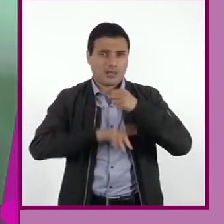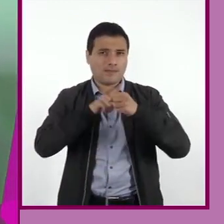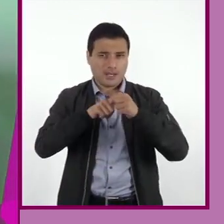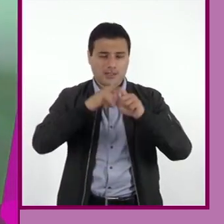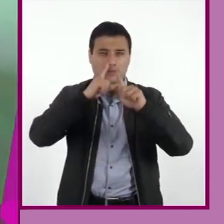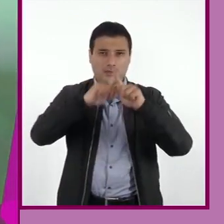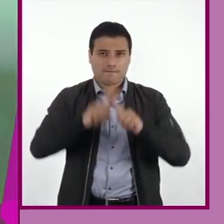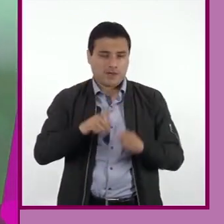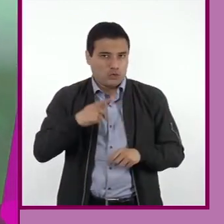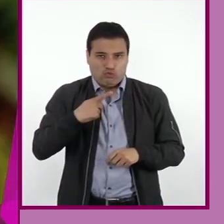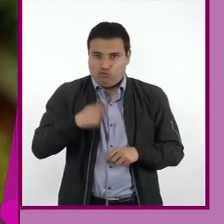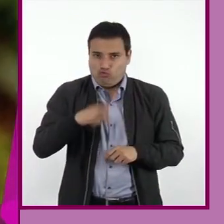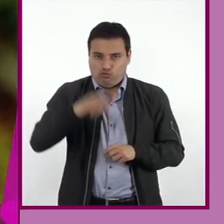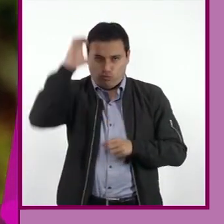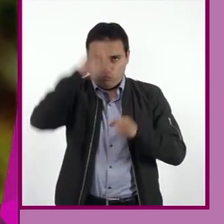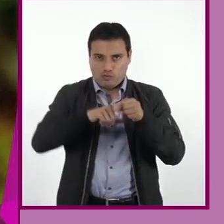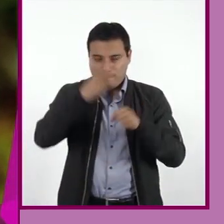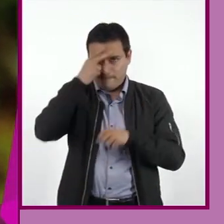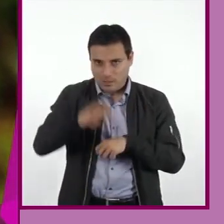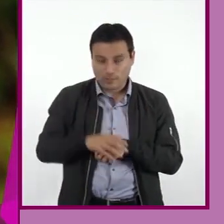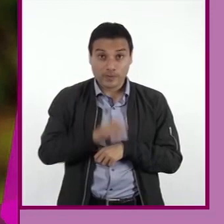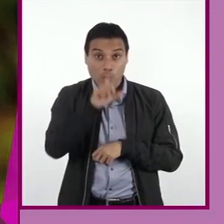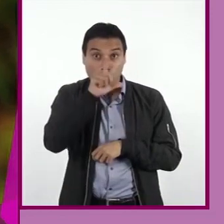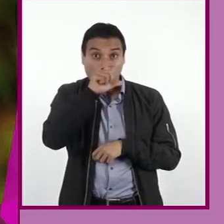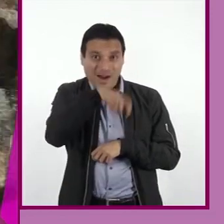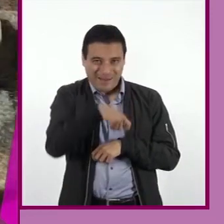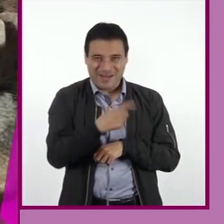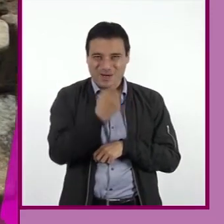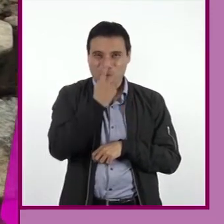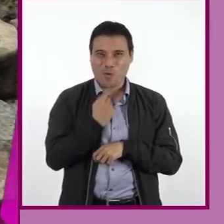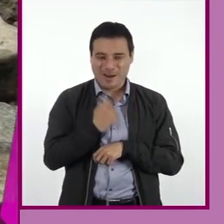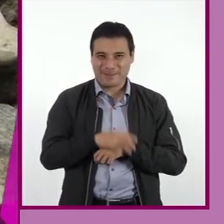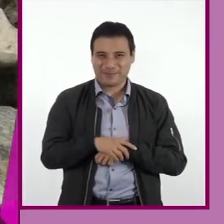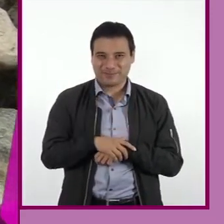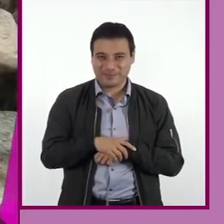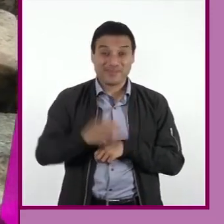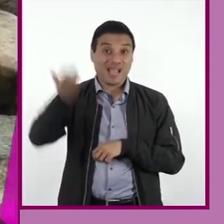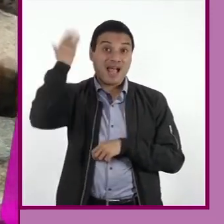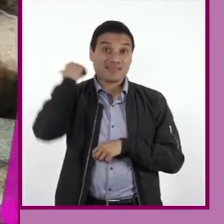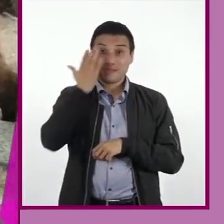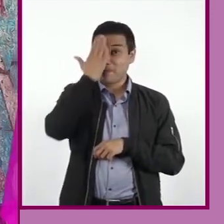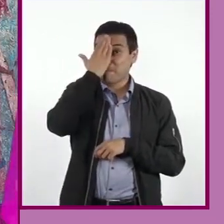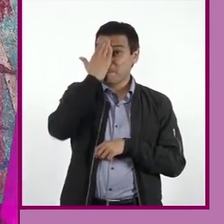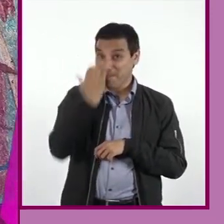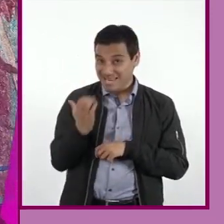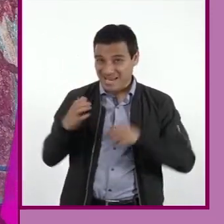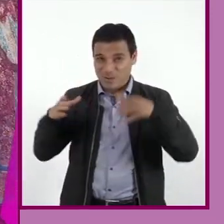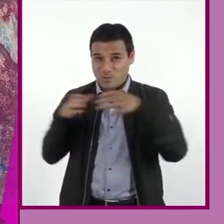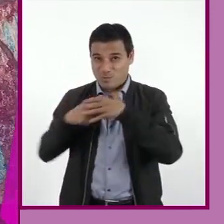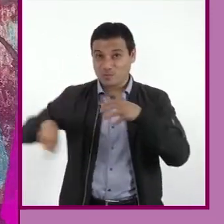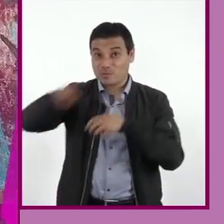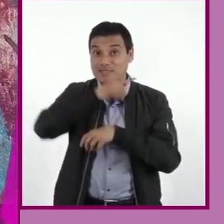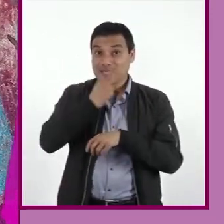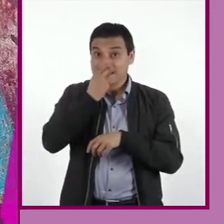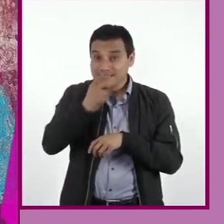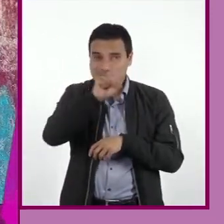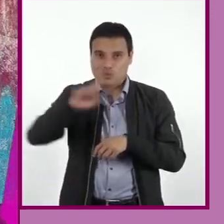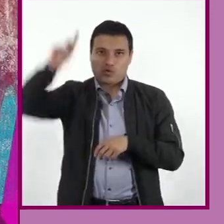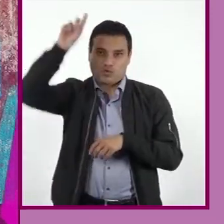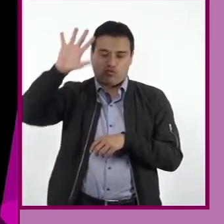de nuestra identidad cultural, como la guacamaya roja, que en la cultura maya era una deidad que simbolizaba